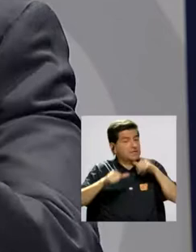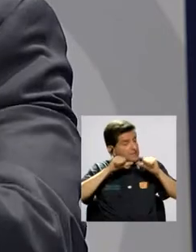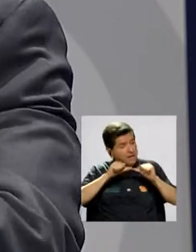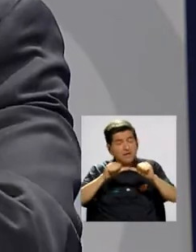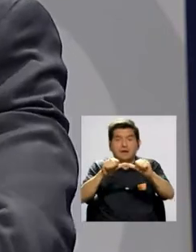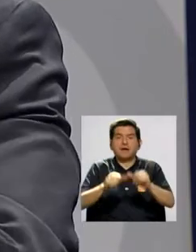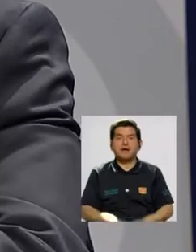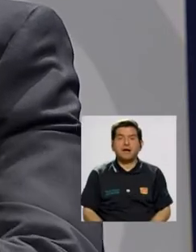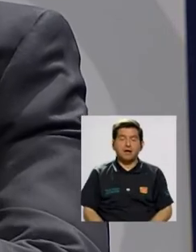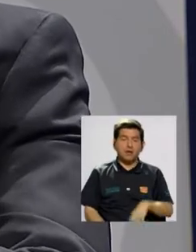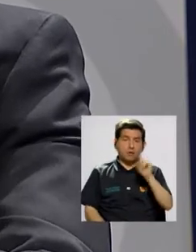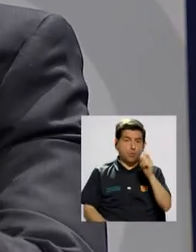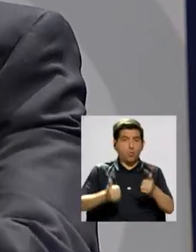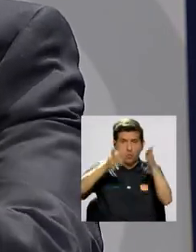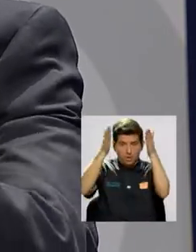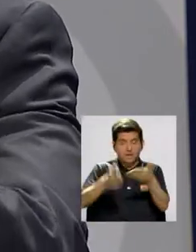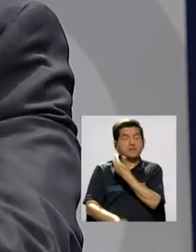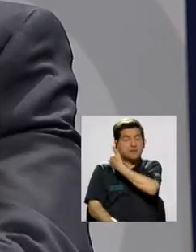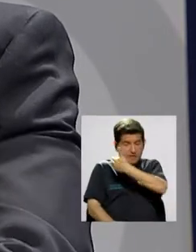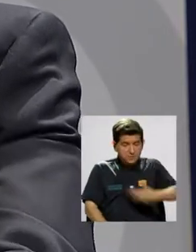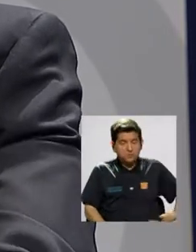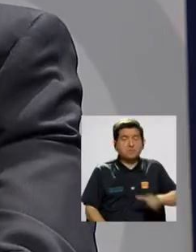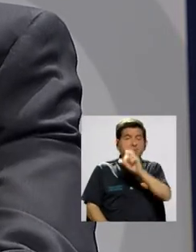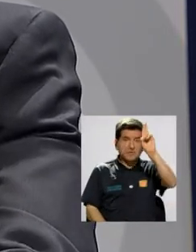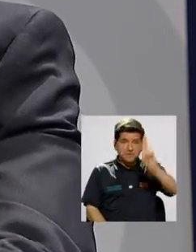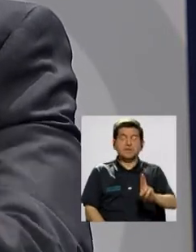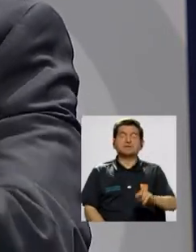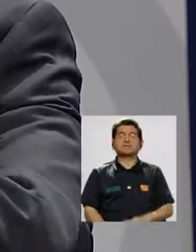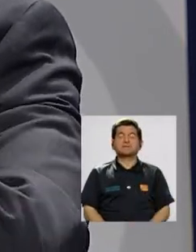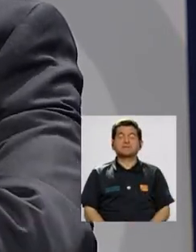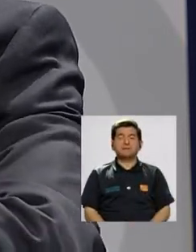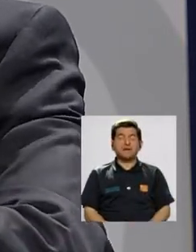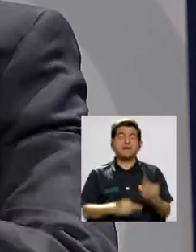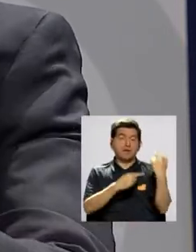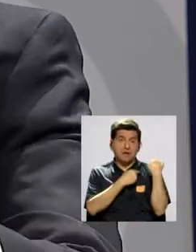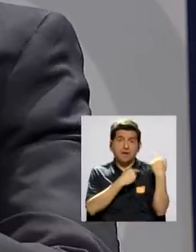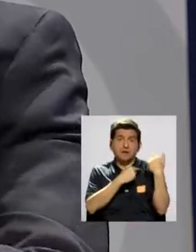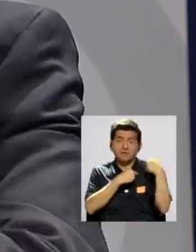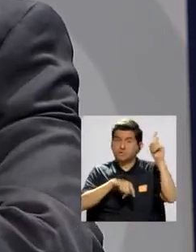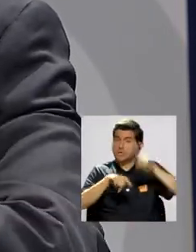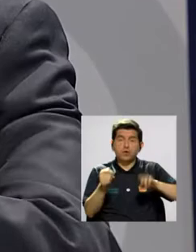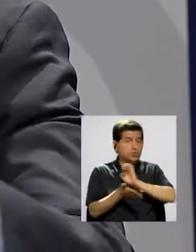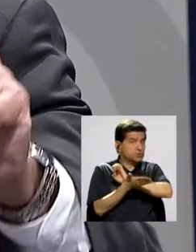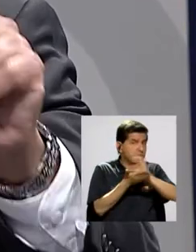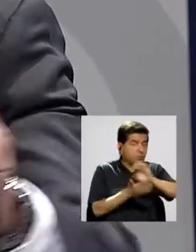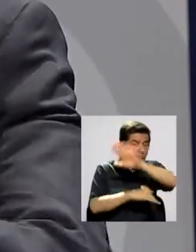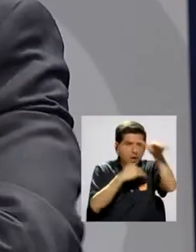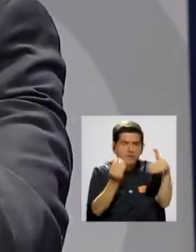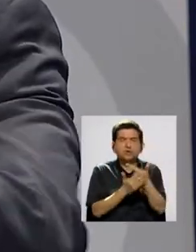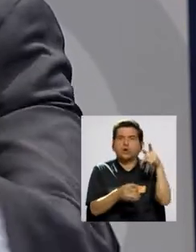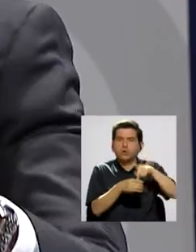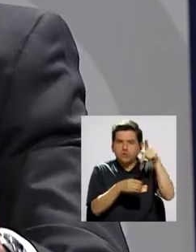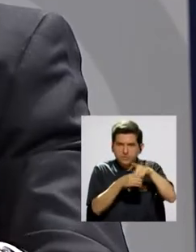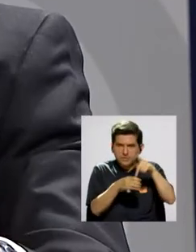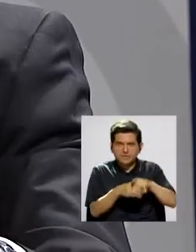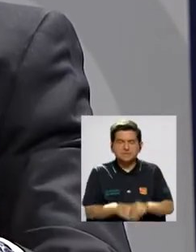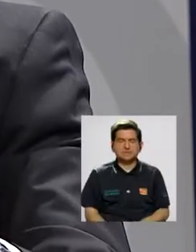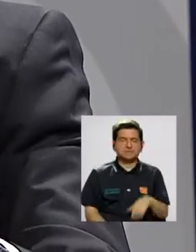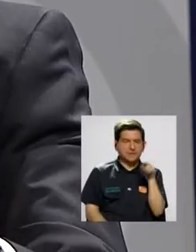que uno de los dos candidatos será presidente de Costa Rica. Y una responsabilidad ineludible es que todos los que participamos de